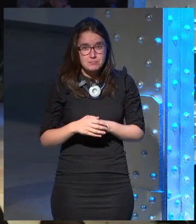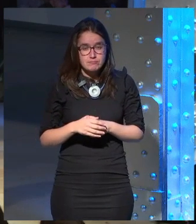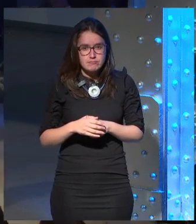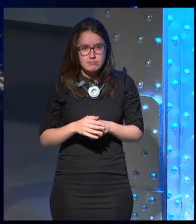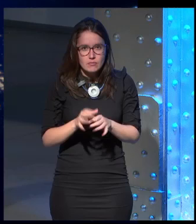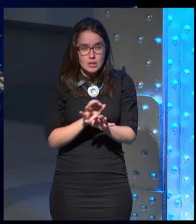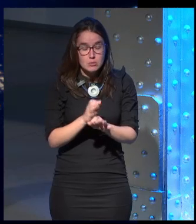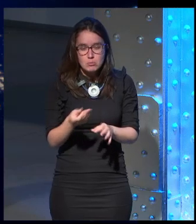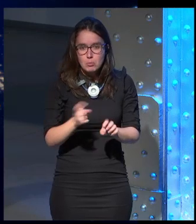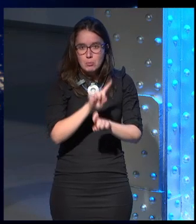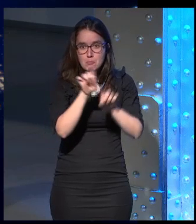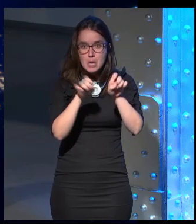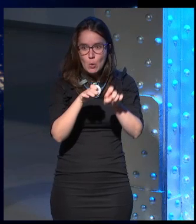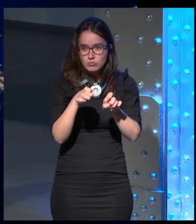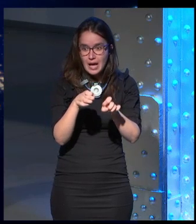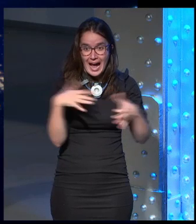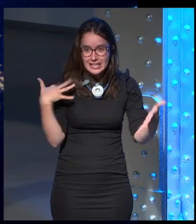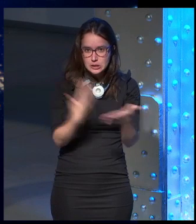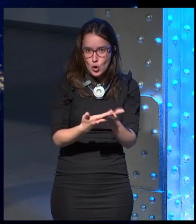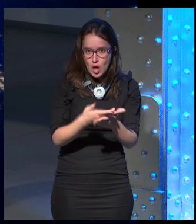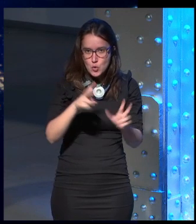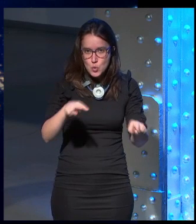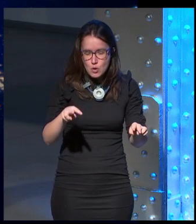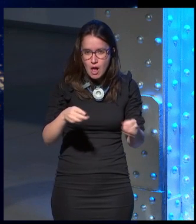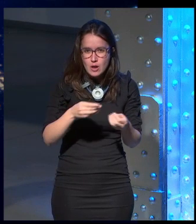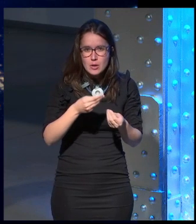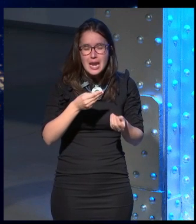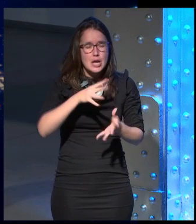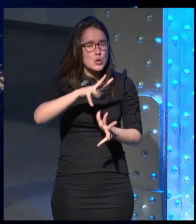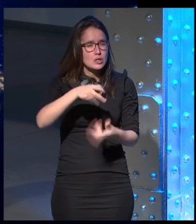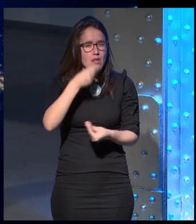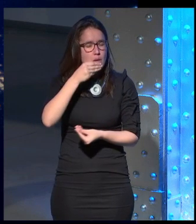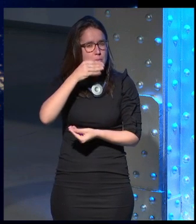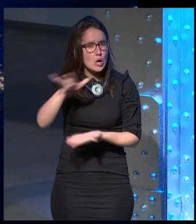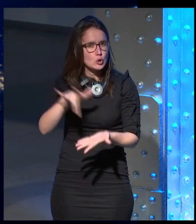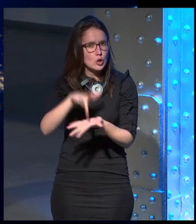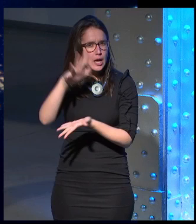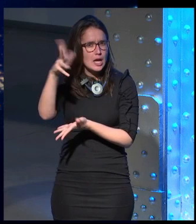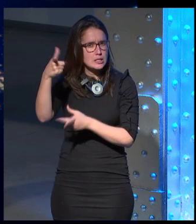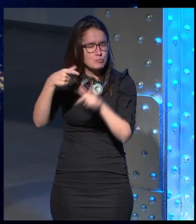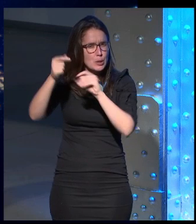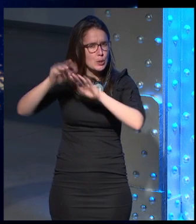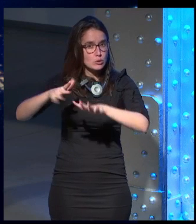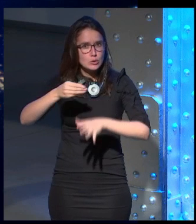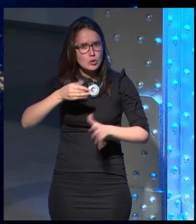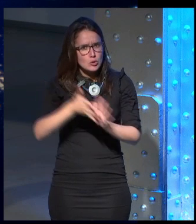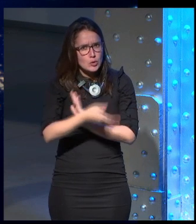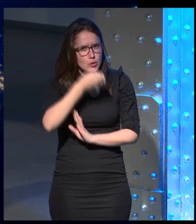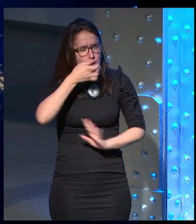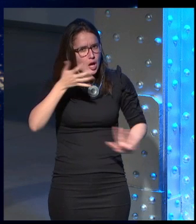Nadie me ha hecho nunca esta pregunta. ¿Cuál ha sido la mejor noticia que he recibido en el espacio? Esta es buena.